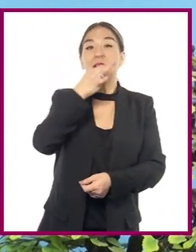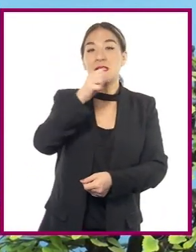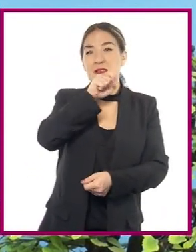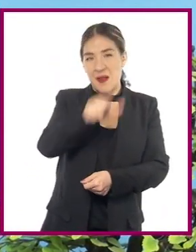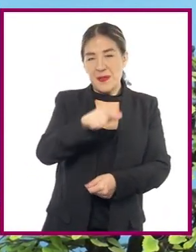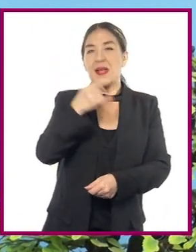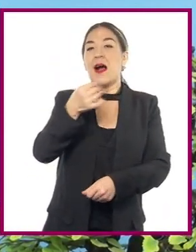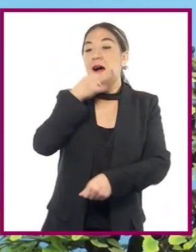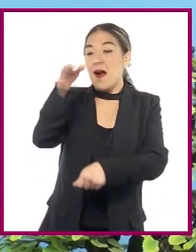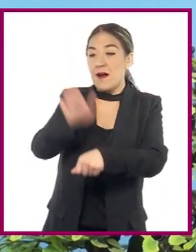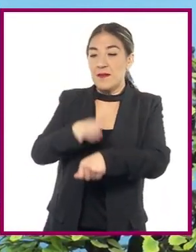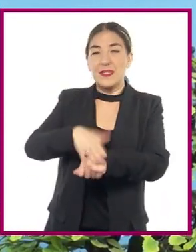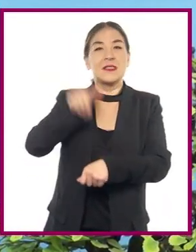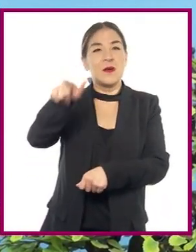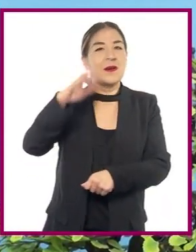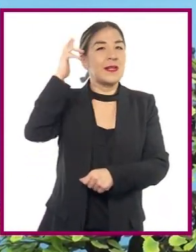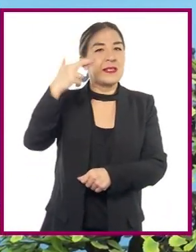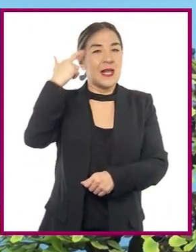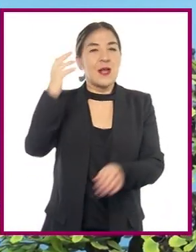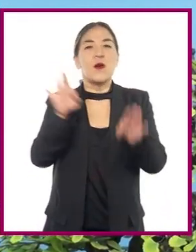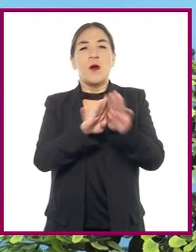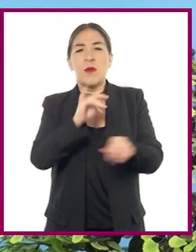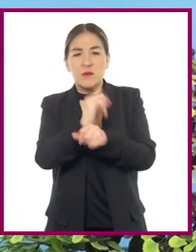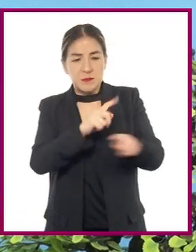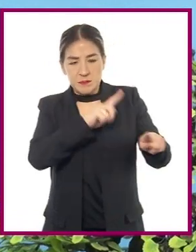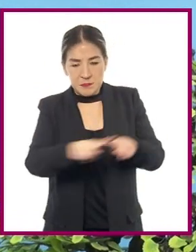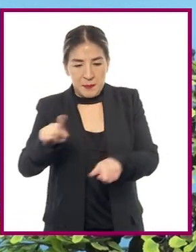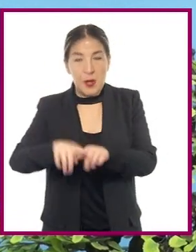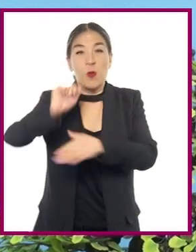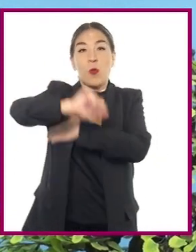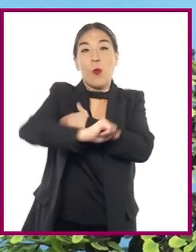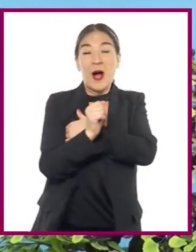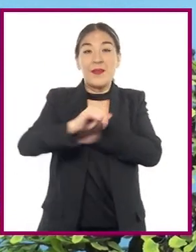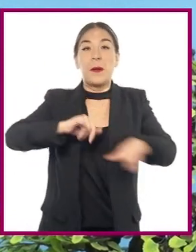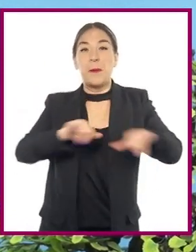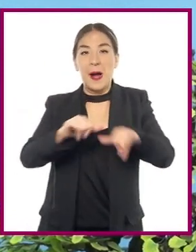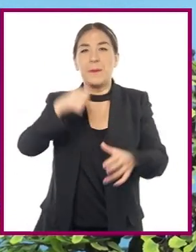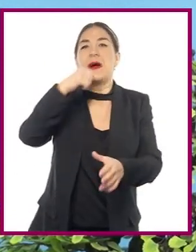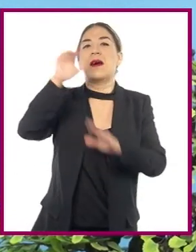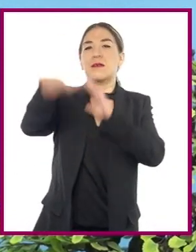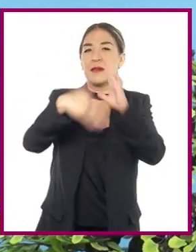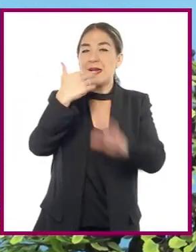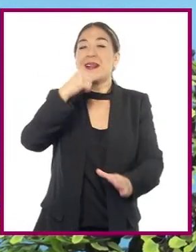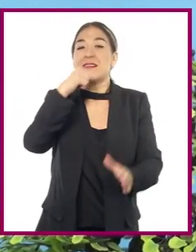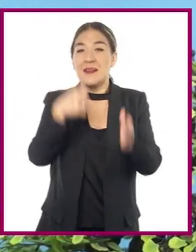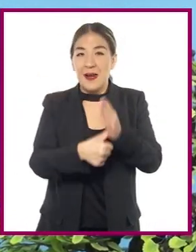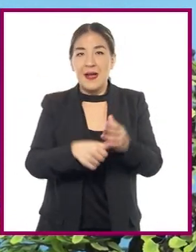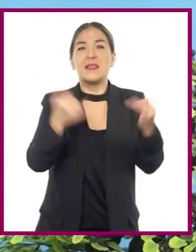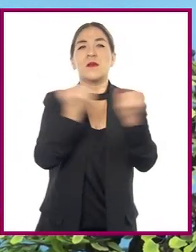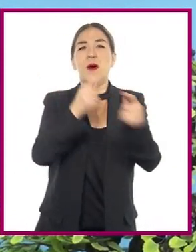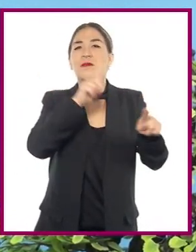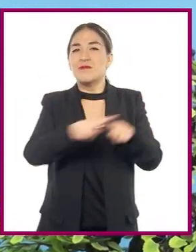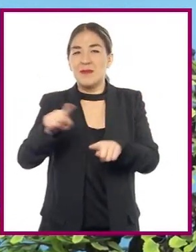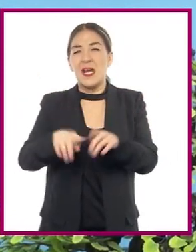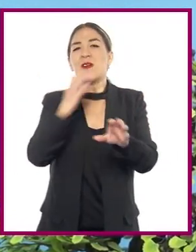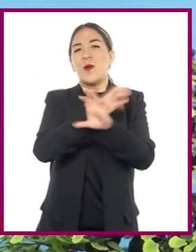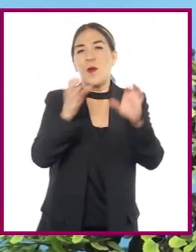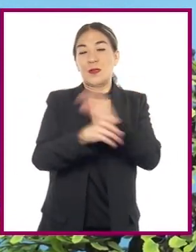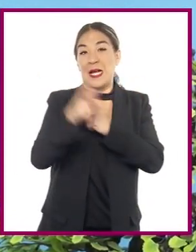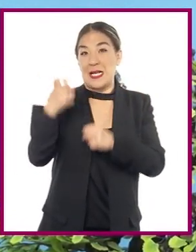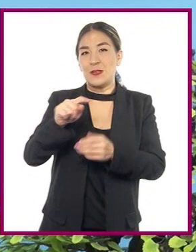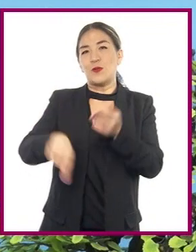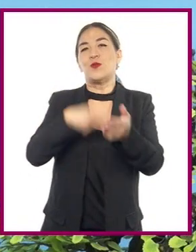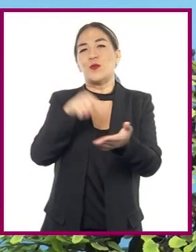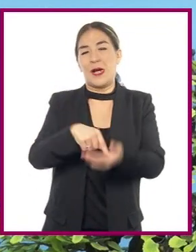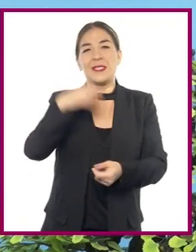de exploración, mercancías, mapas y cantidades de plata que llegaban a la metrópoli.